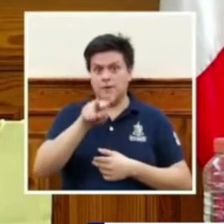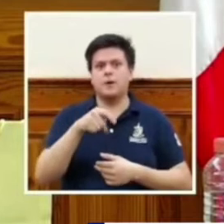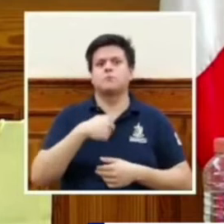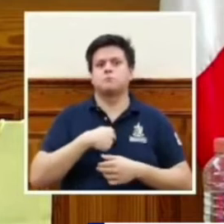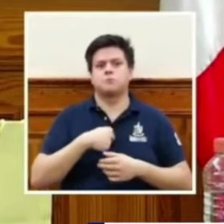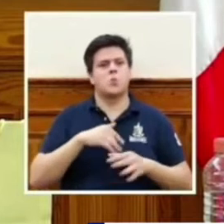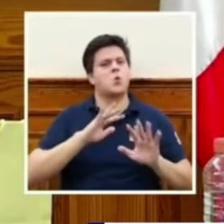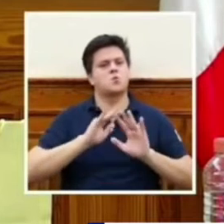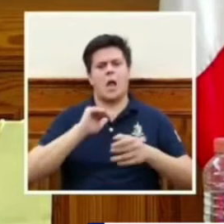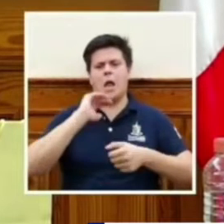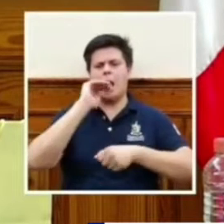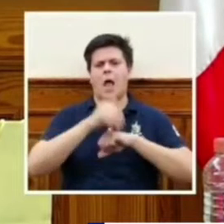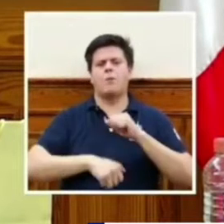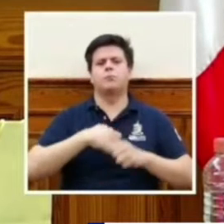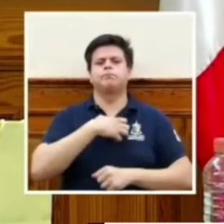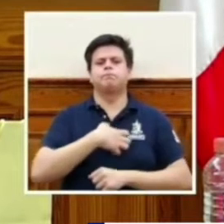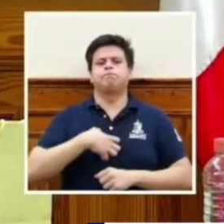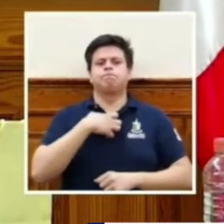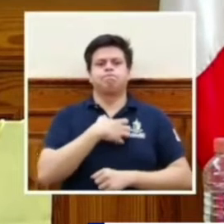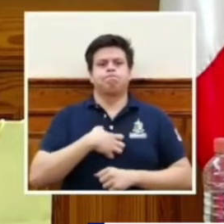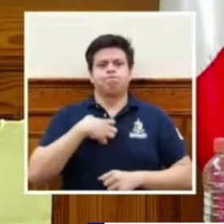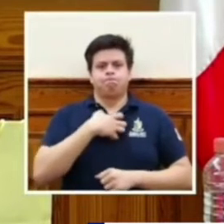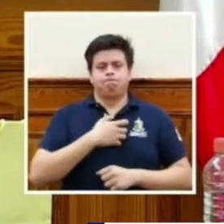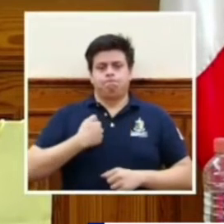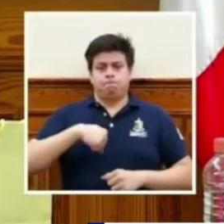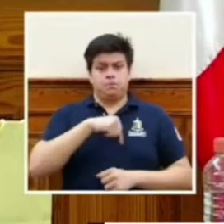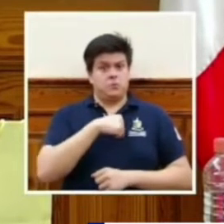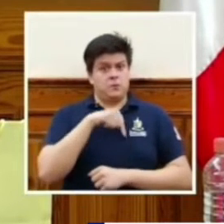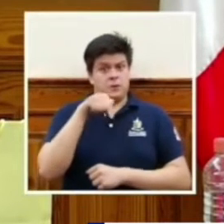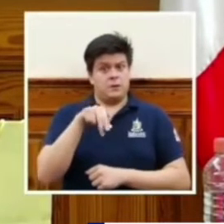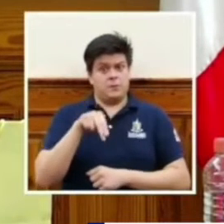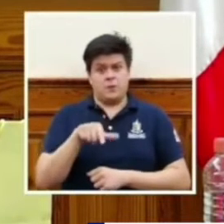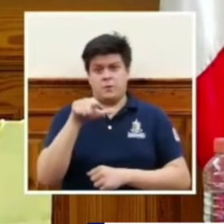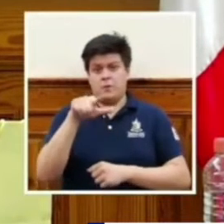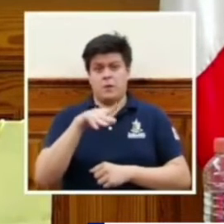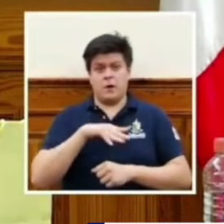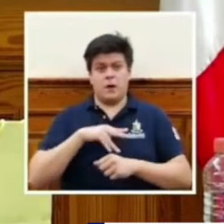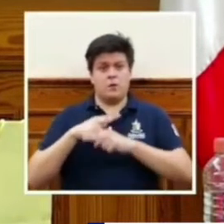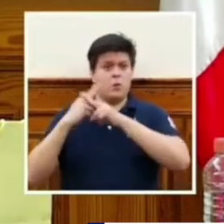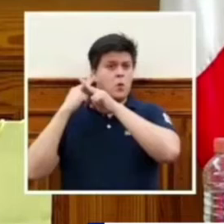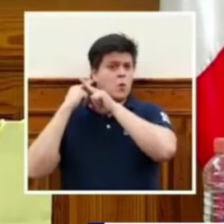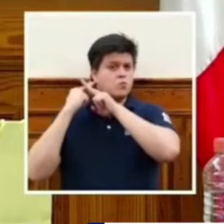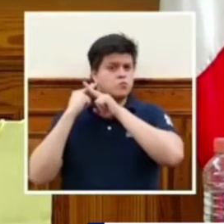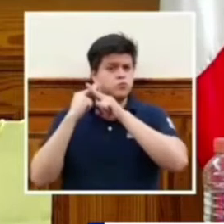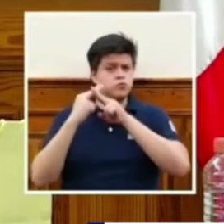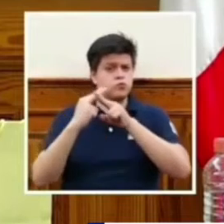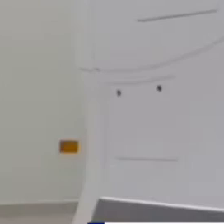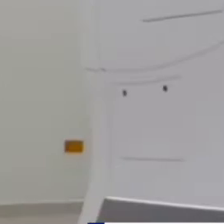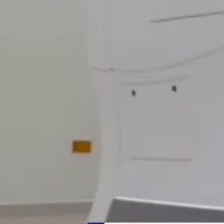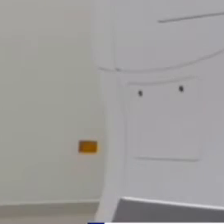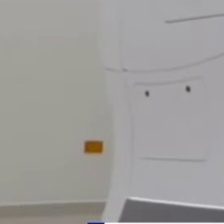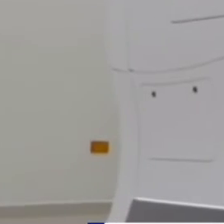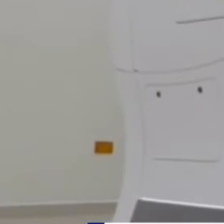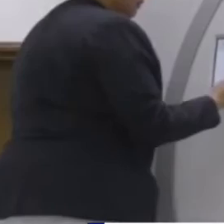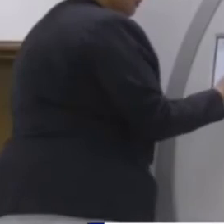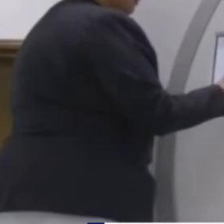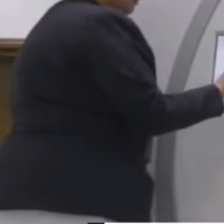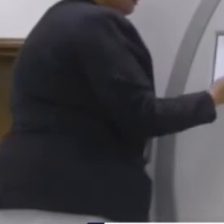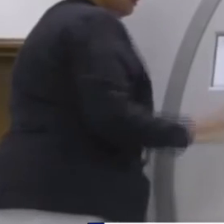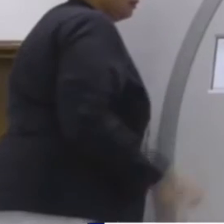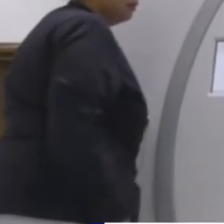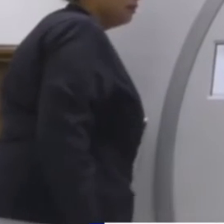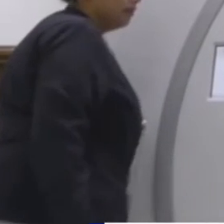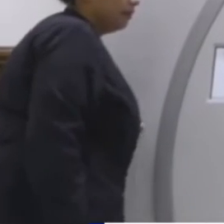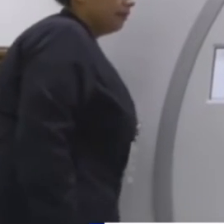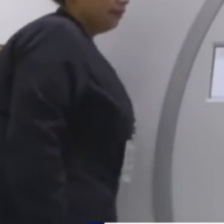contento porque dejamos a Nuevo León un gran legado en el tema de salud. Con